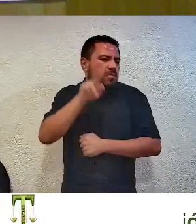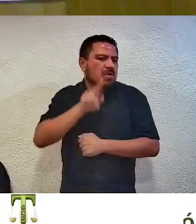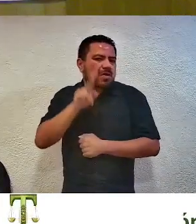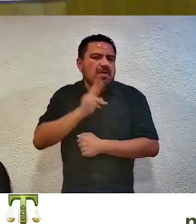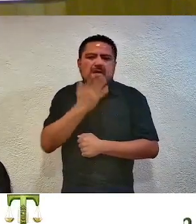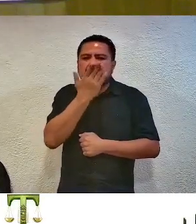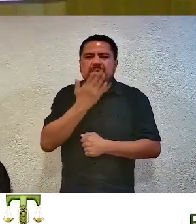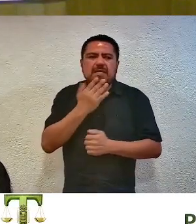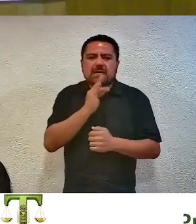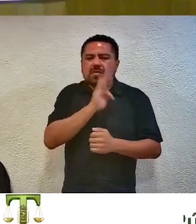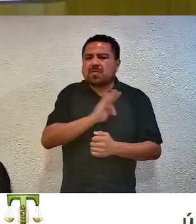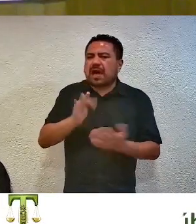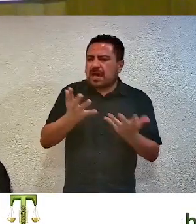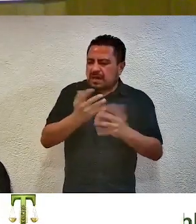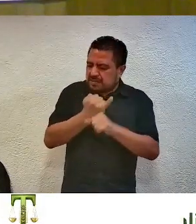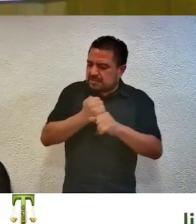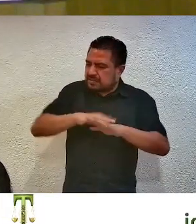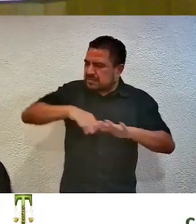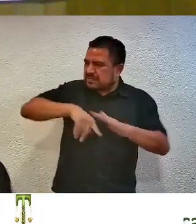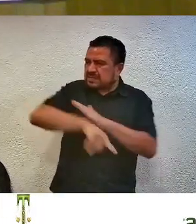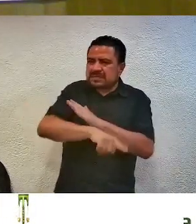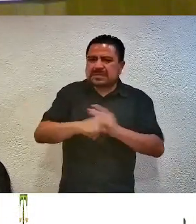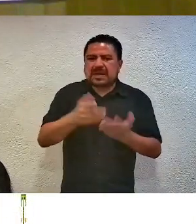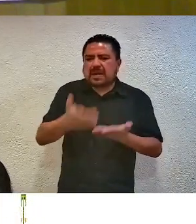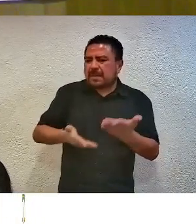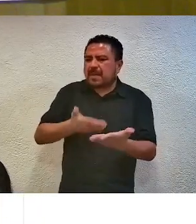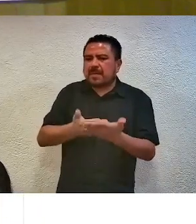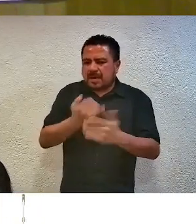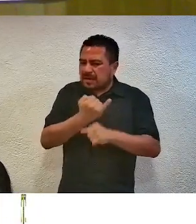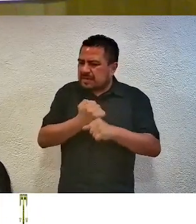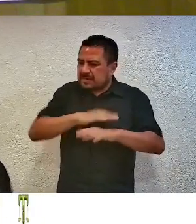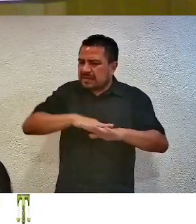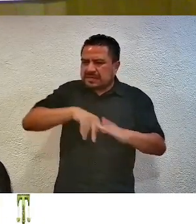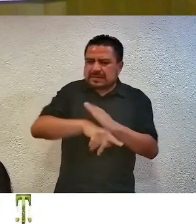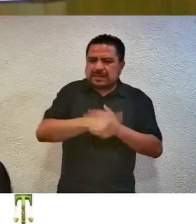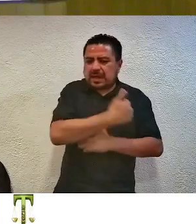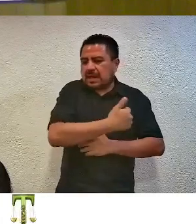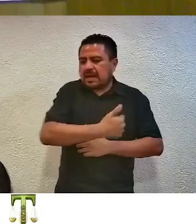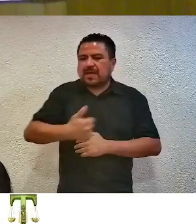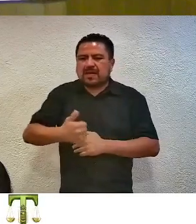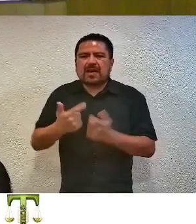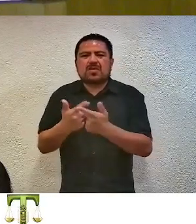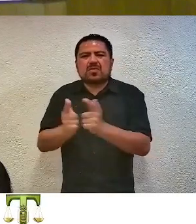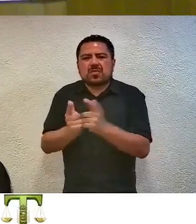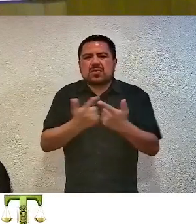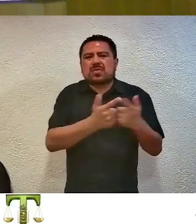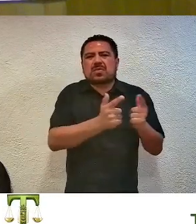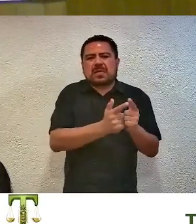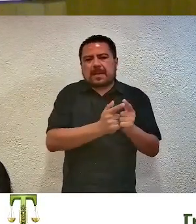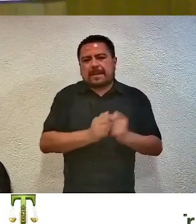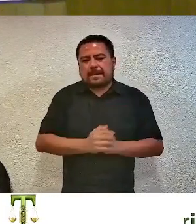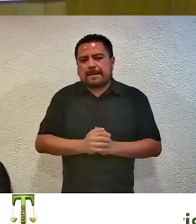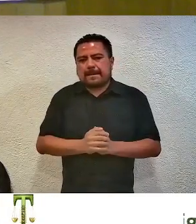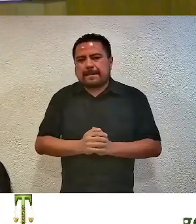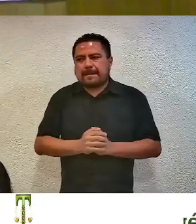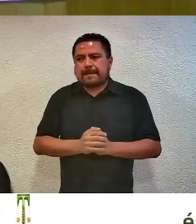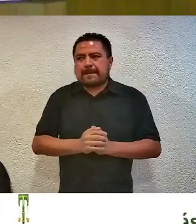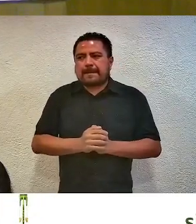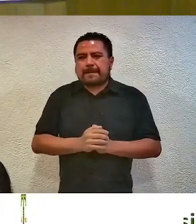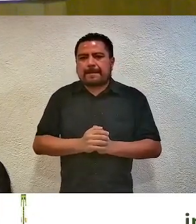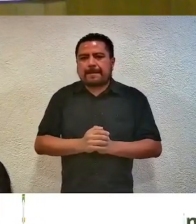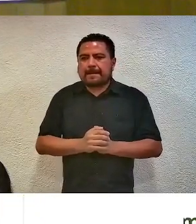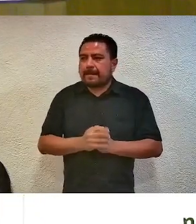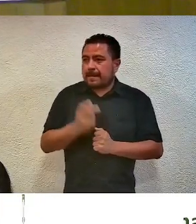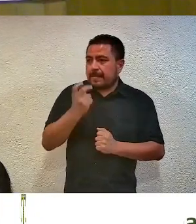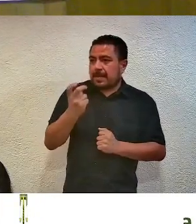haberse realizado un estudio completo de los planteamientos, analizado cada una de las expresiones y su sistematicidad.